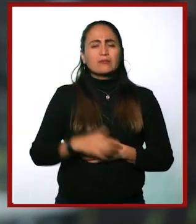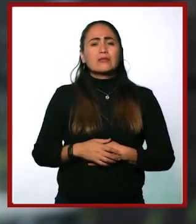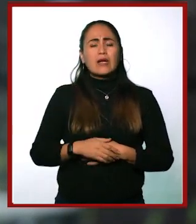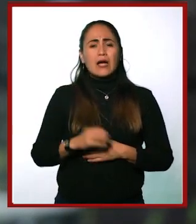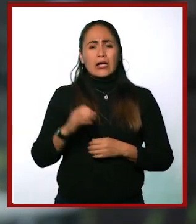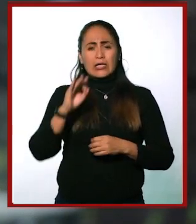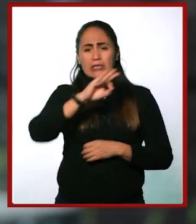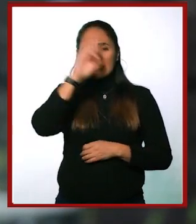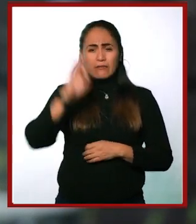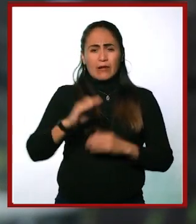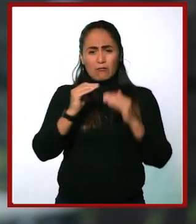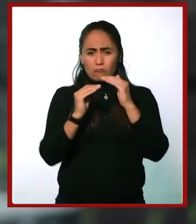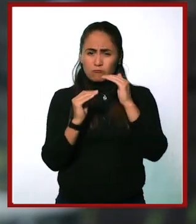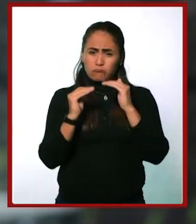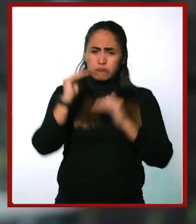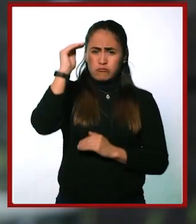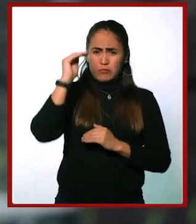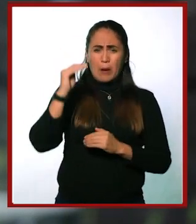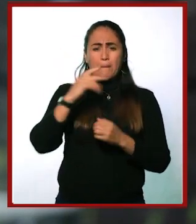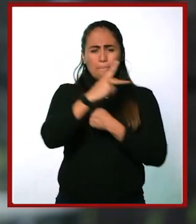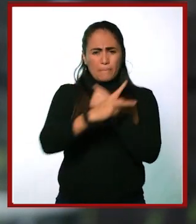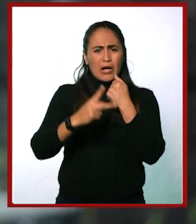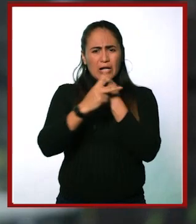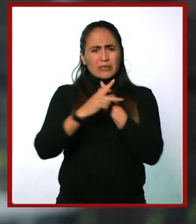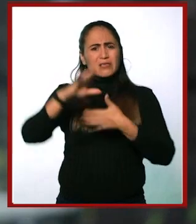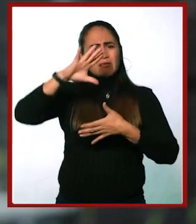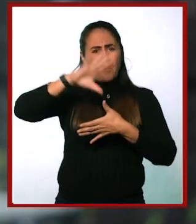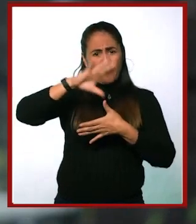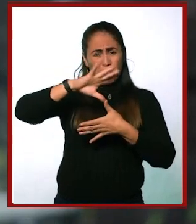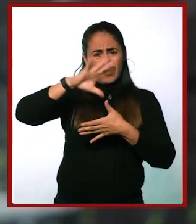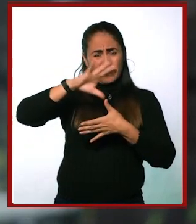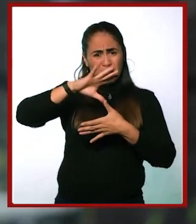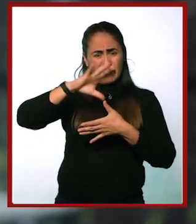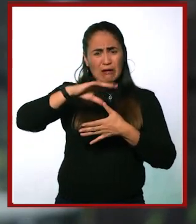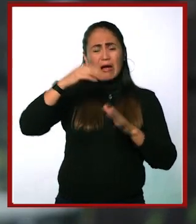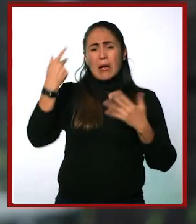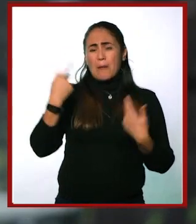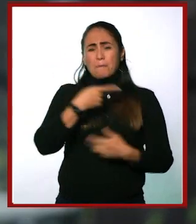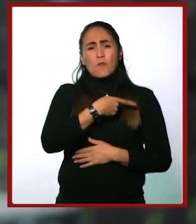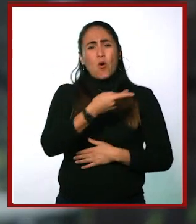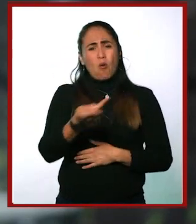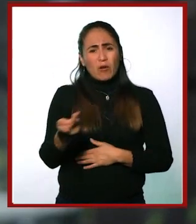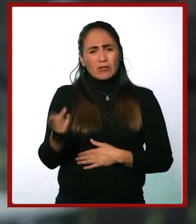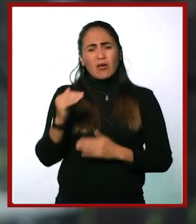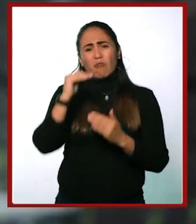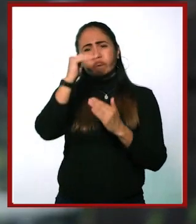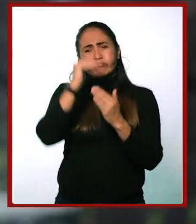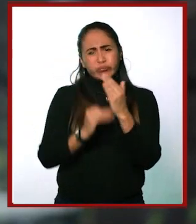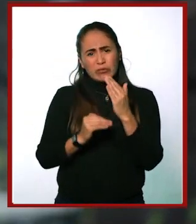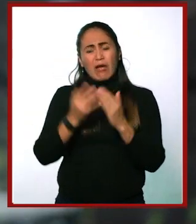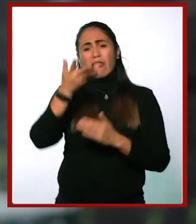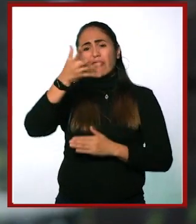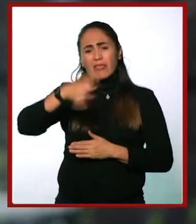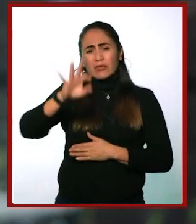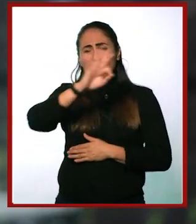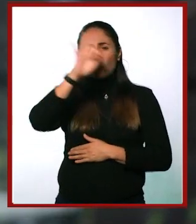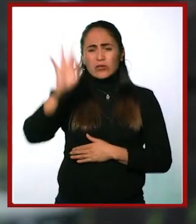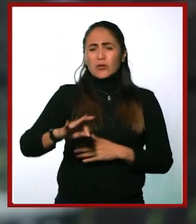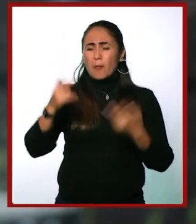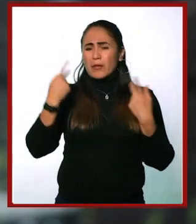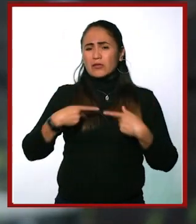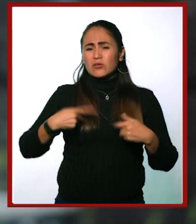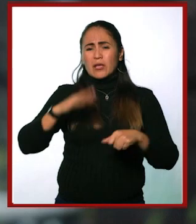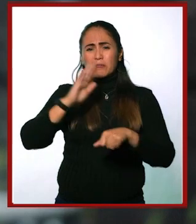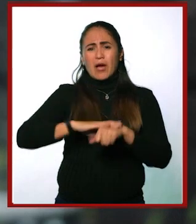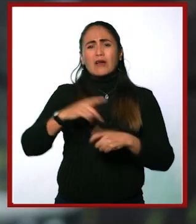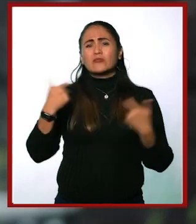índices de desigualdad de ingresos de los países de América Latina se encuentran entre los más altos del mundo? El ingreso del 10% más rico de la